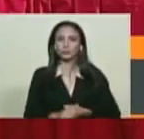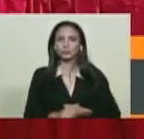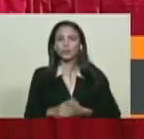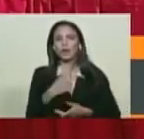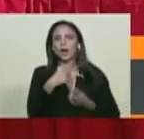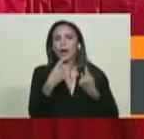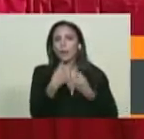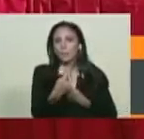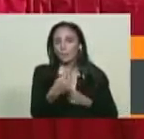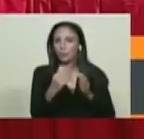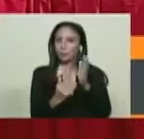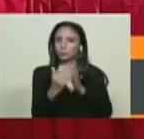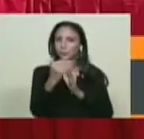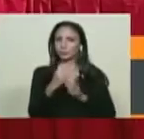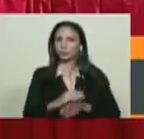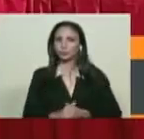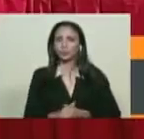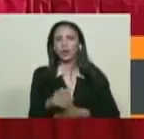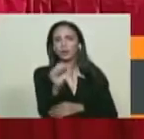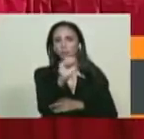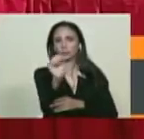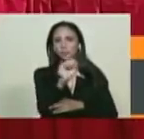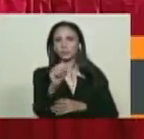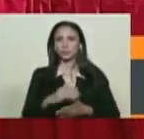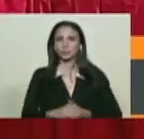poquito más alto y tenía carro.